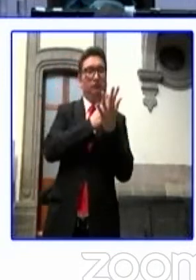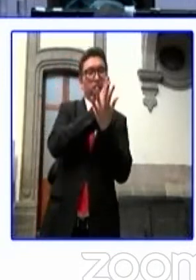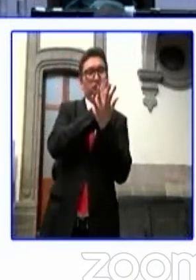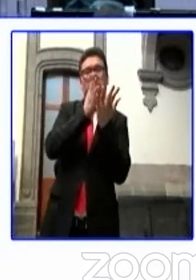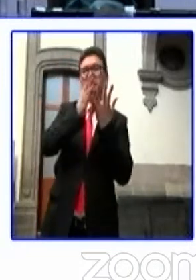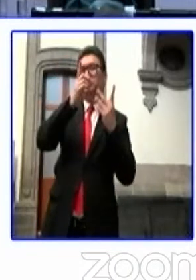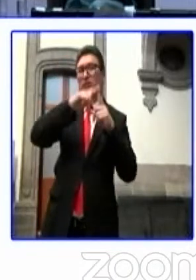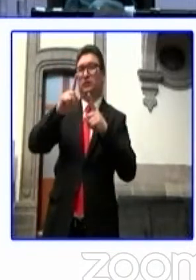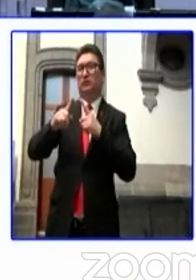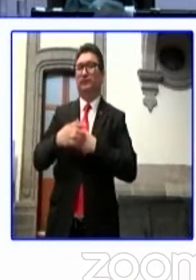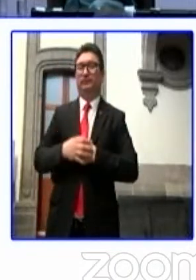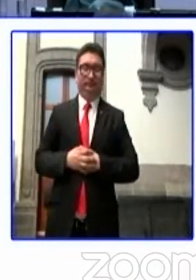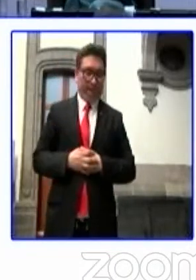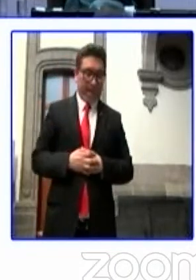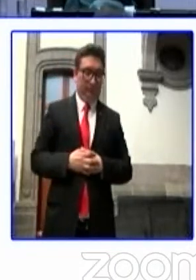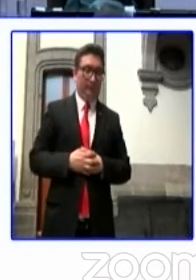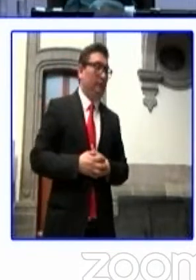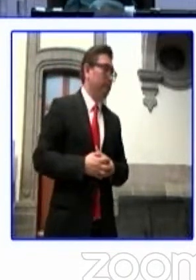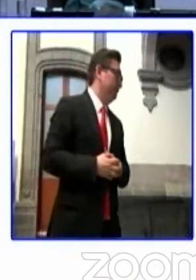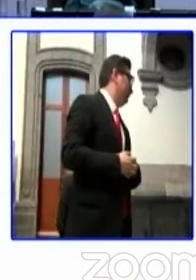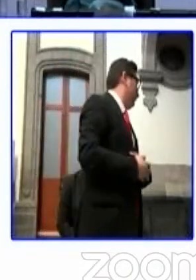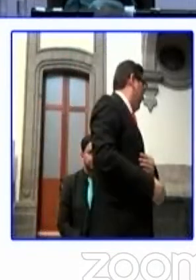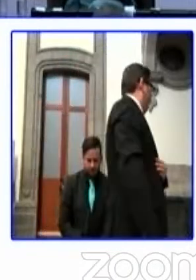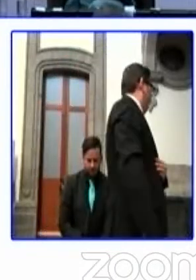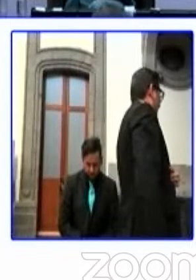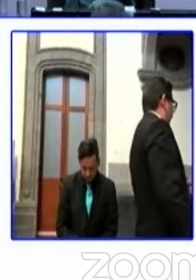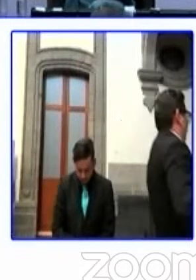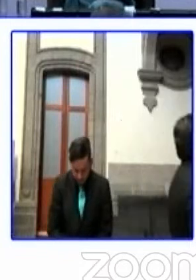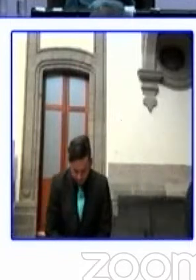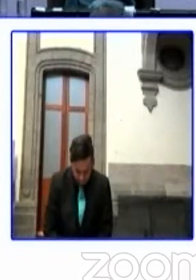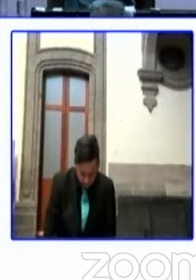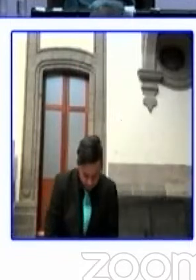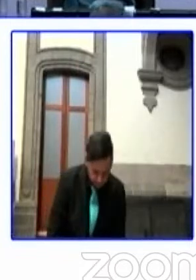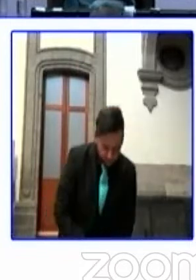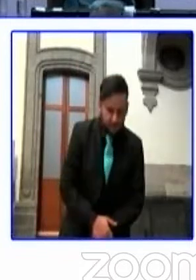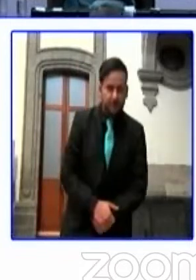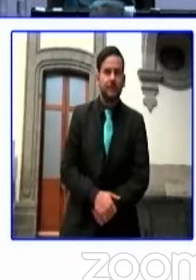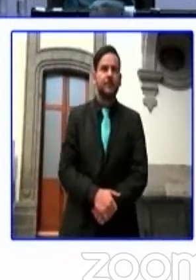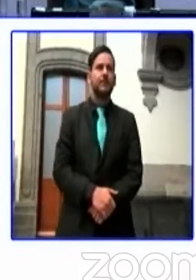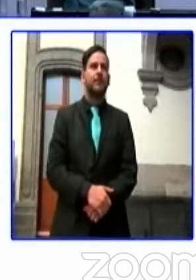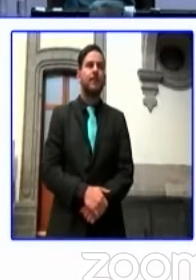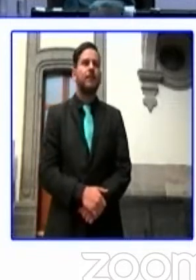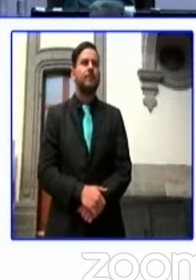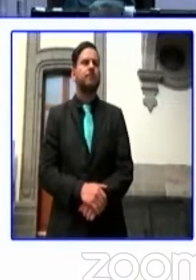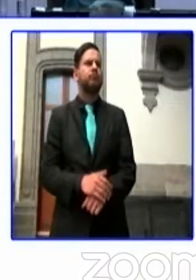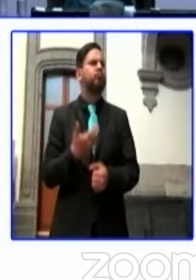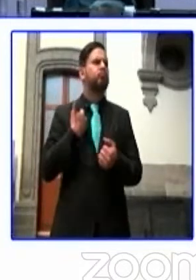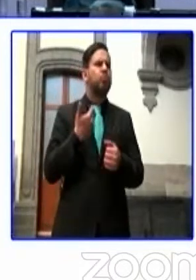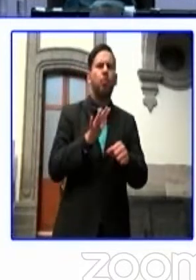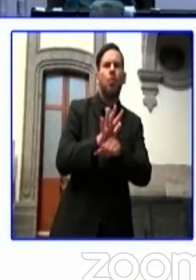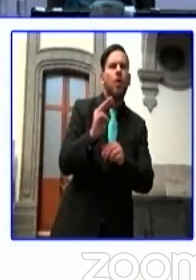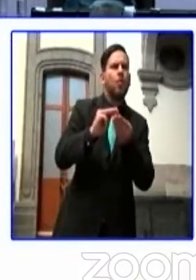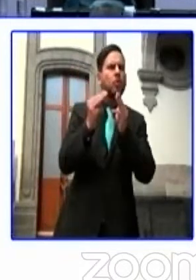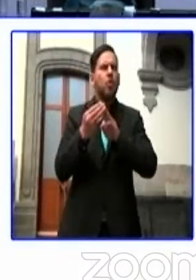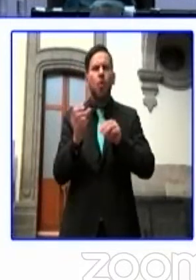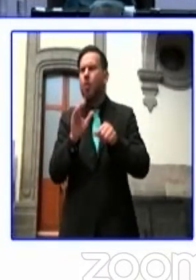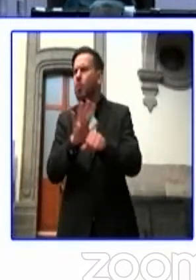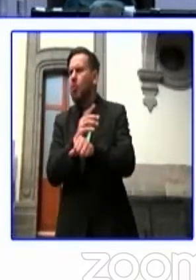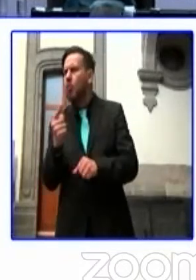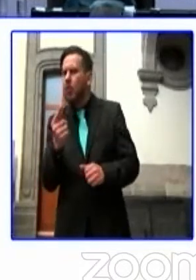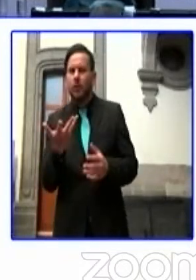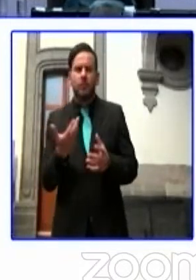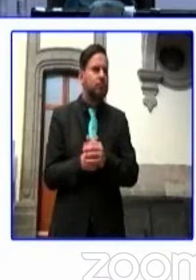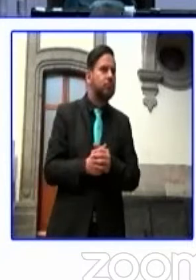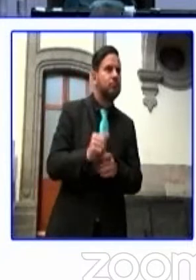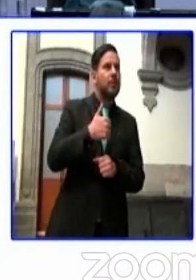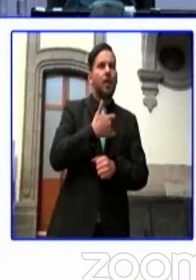habla específicamente de mujeres y niñas con discapacidad, y porque sabemos que son